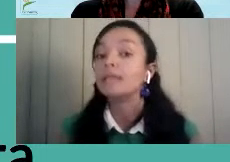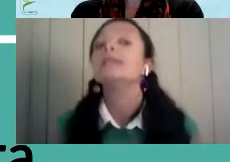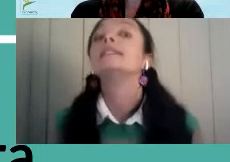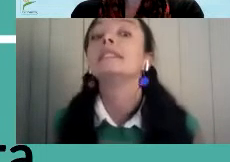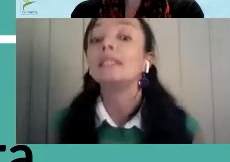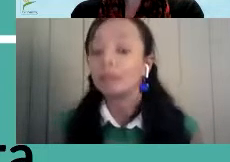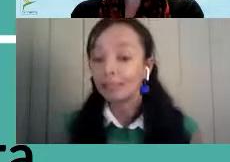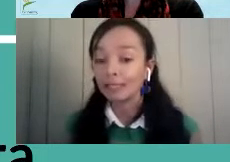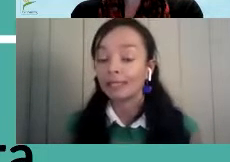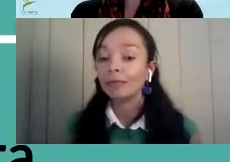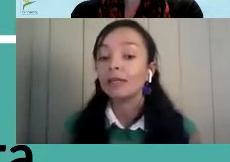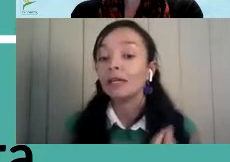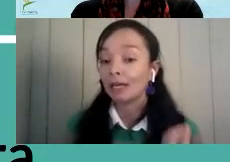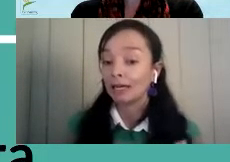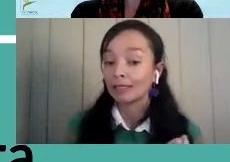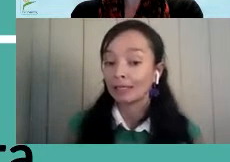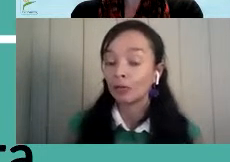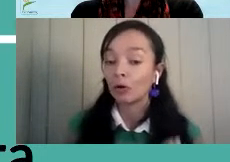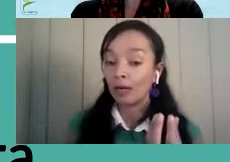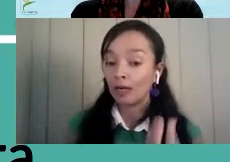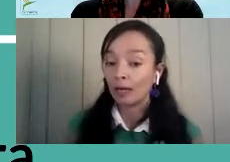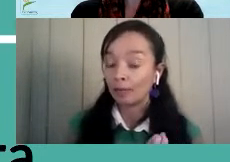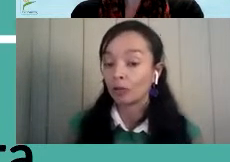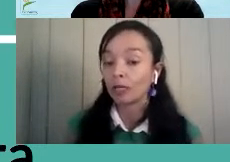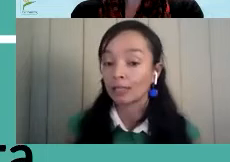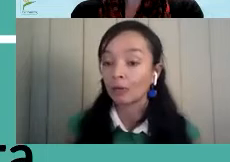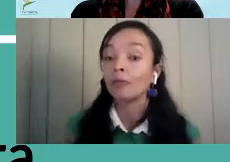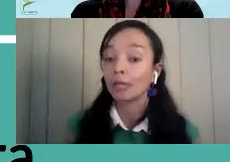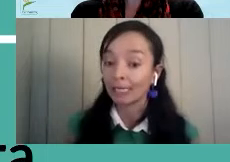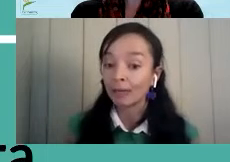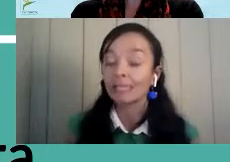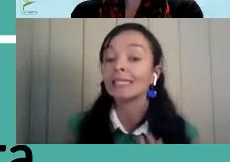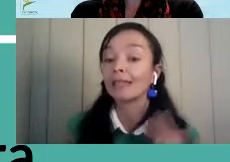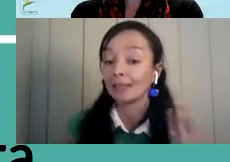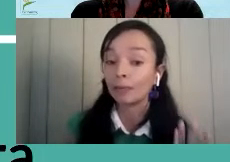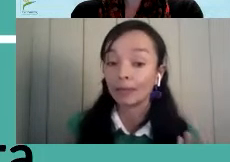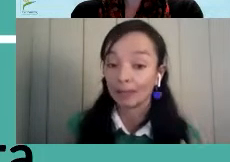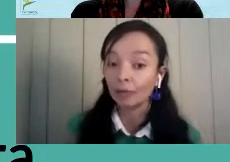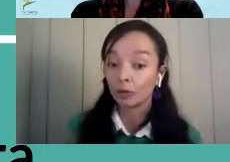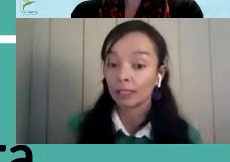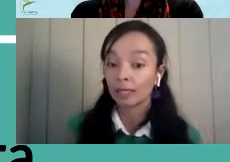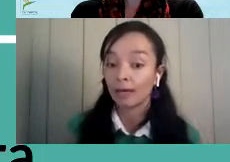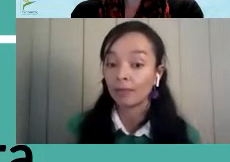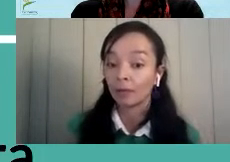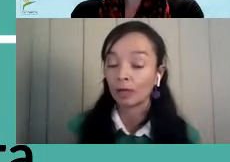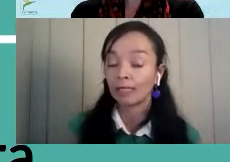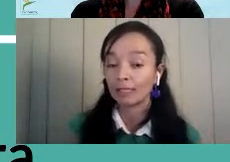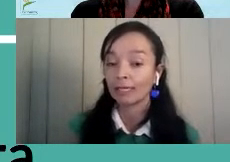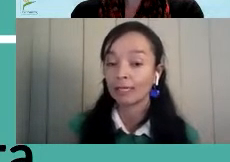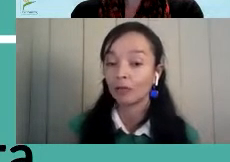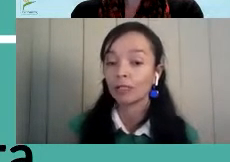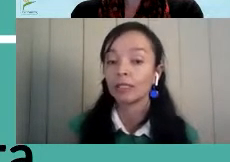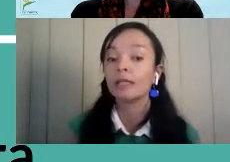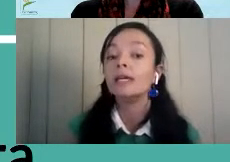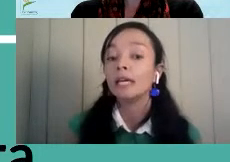forma. Está haciendo así. Y la que está haciendo la persona que la está cuidando. ¿Quieres más? Está interpretando lo que la niña